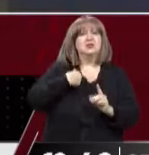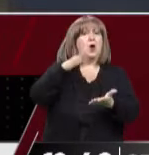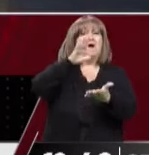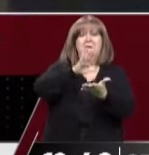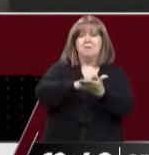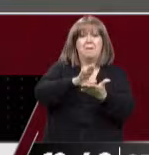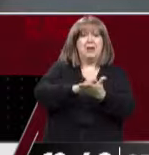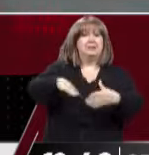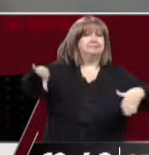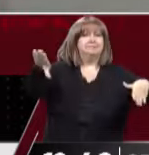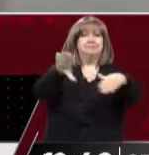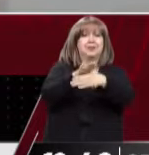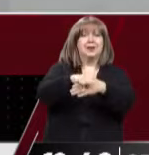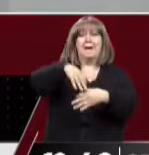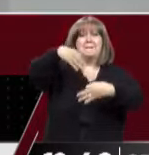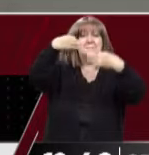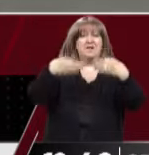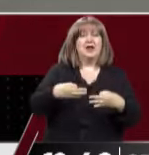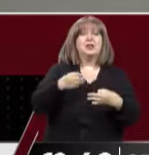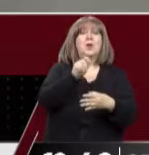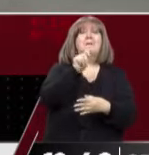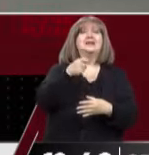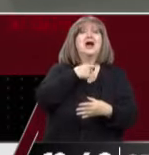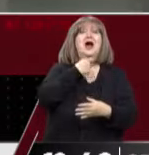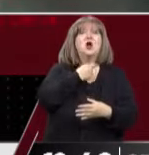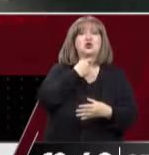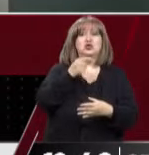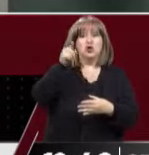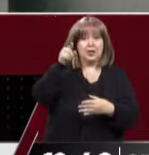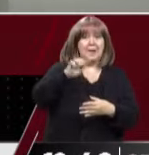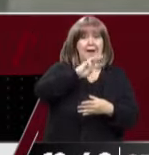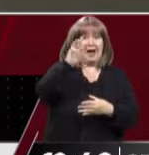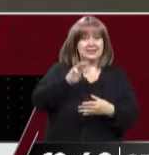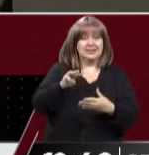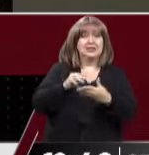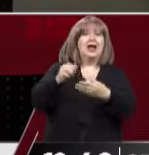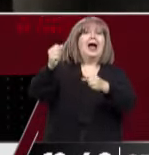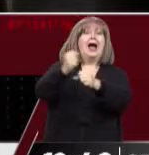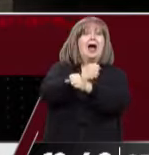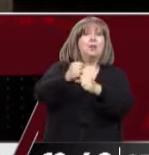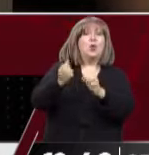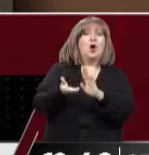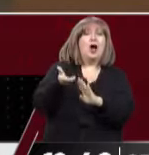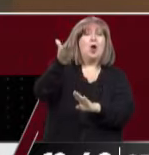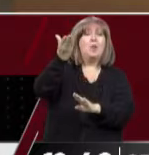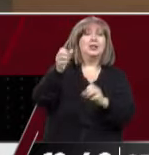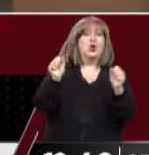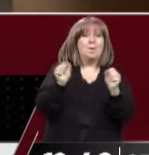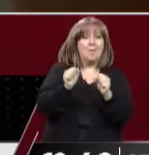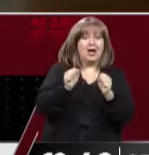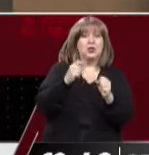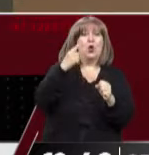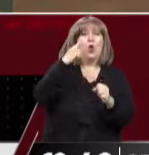en tiempo y forma en el mes de agosto y recién el organismo reitero aprobó el aumento de mayo